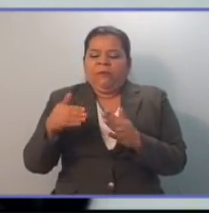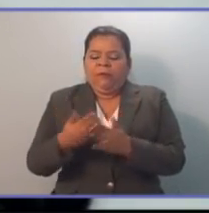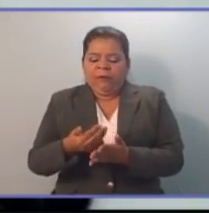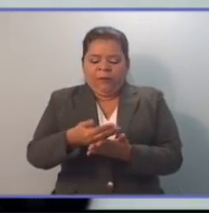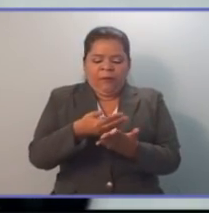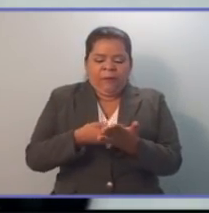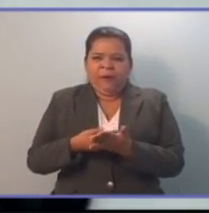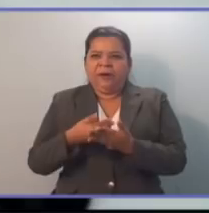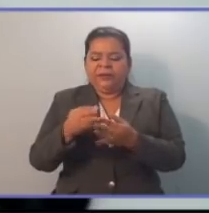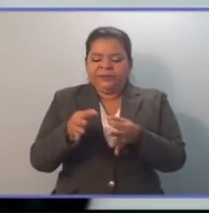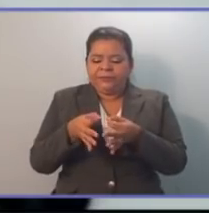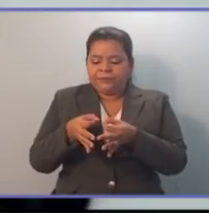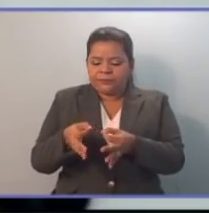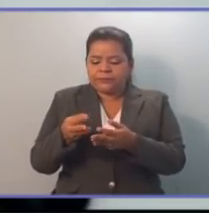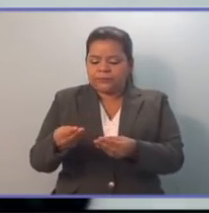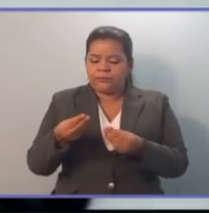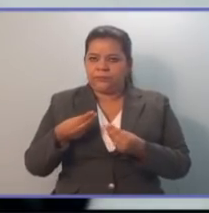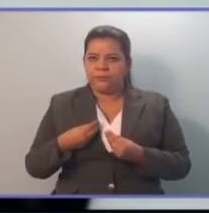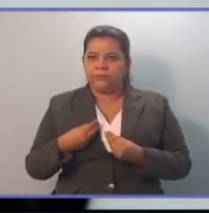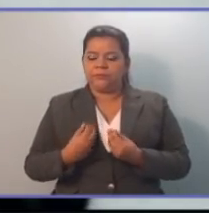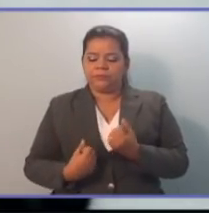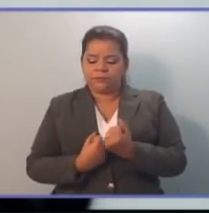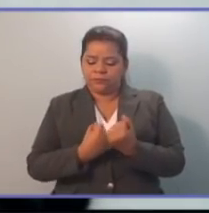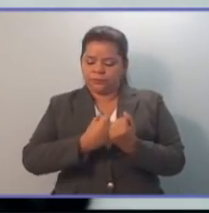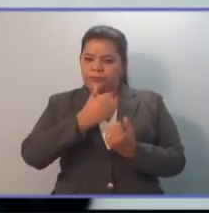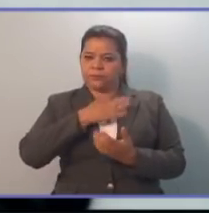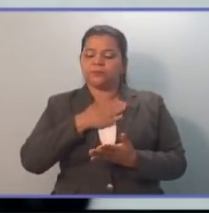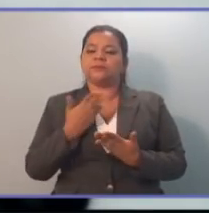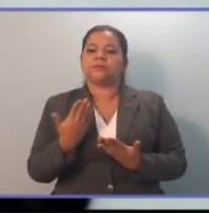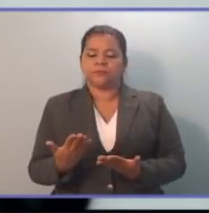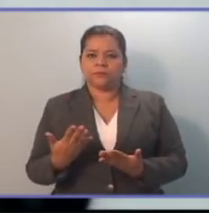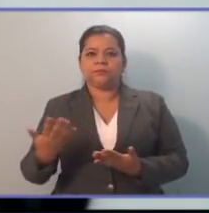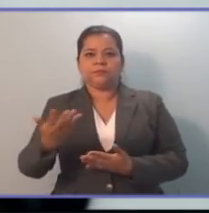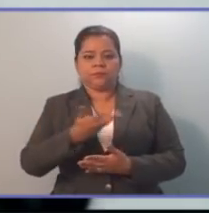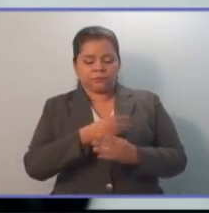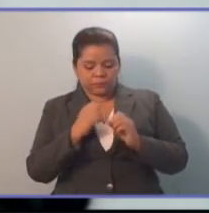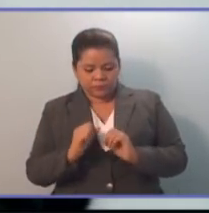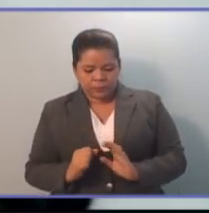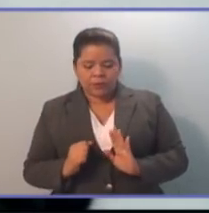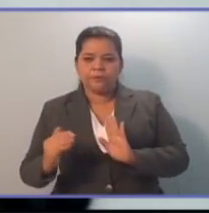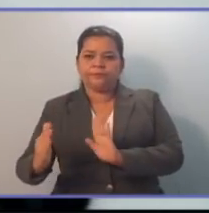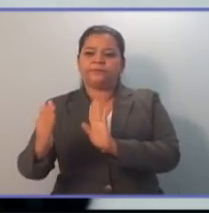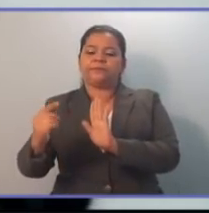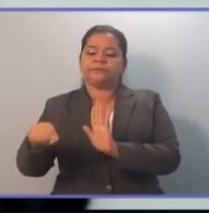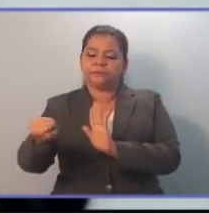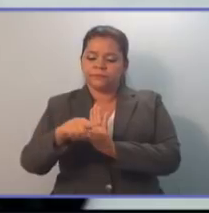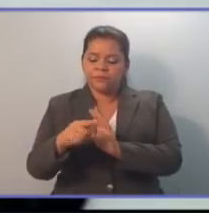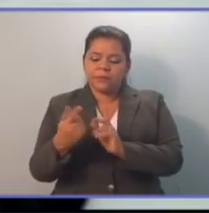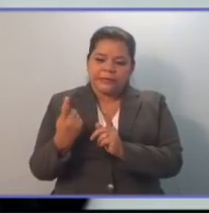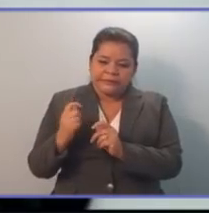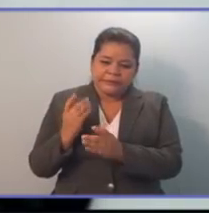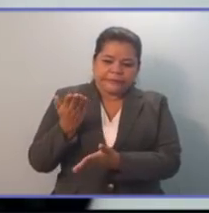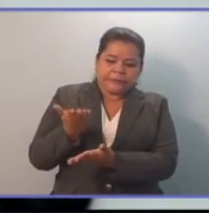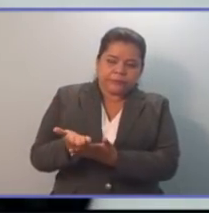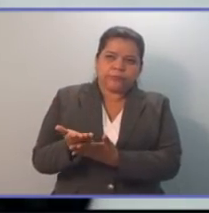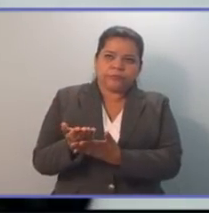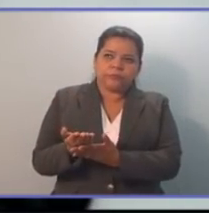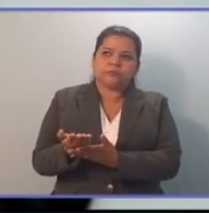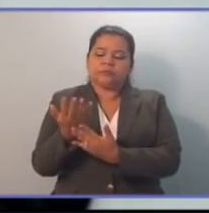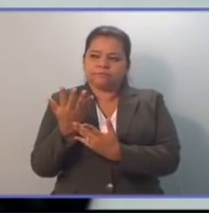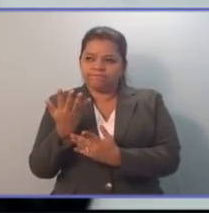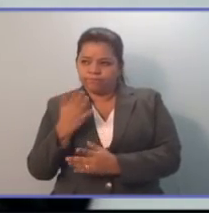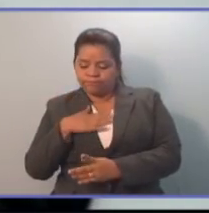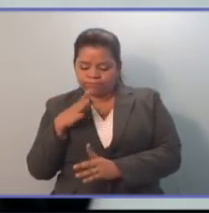me dan en alguna manera el soporte para estar aquí ante ustedes pretendiendo que